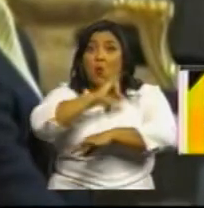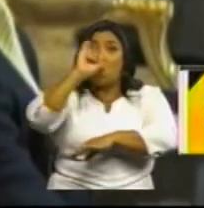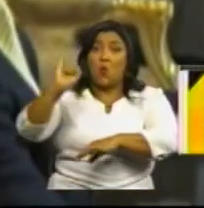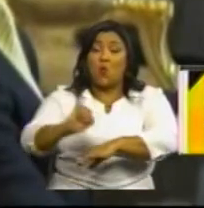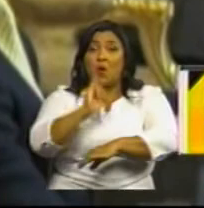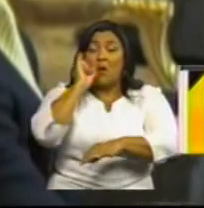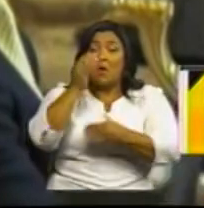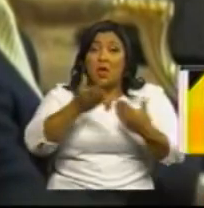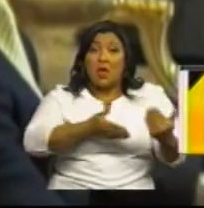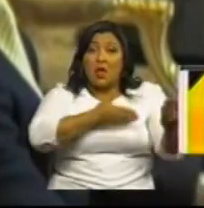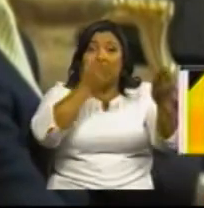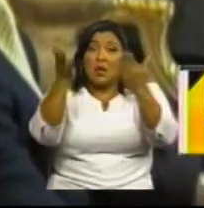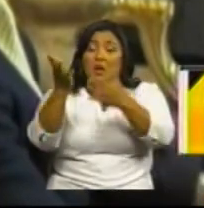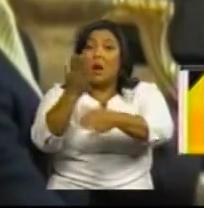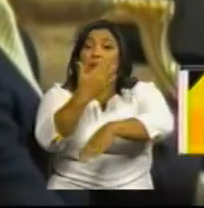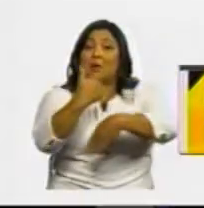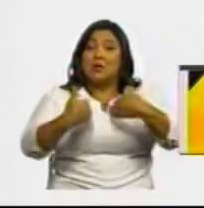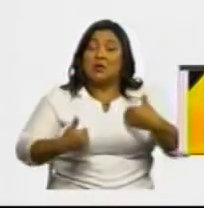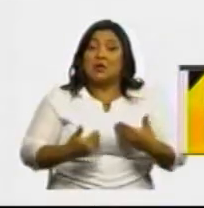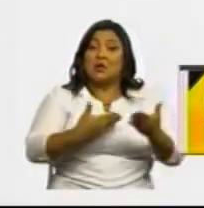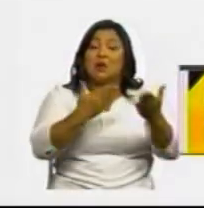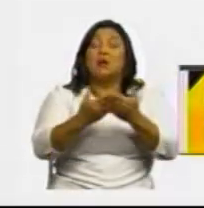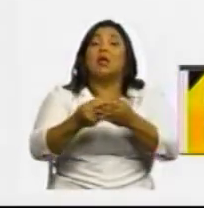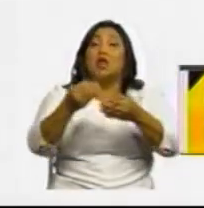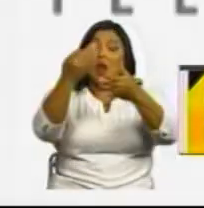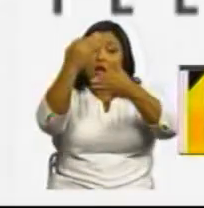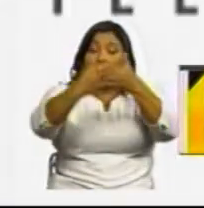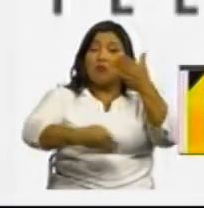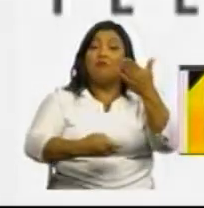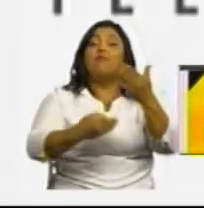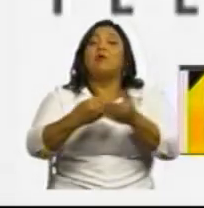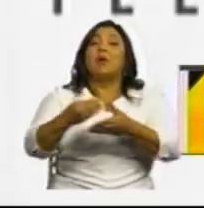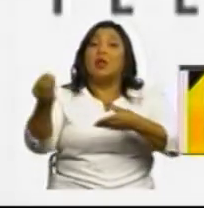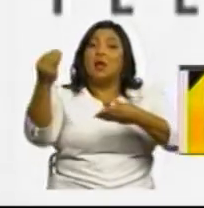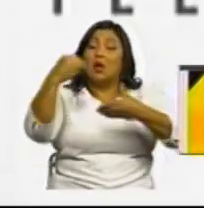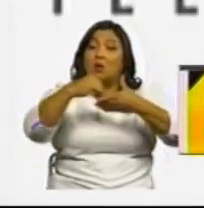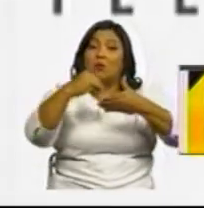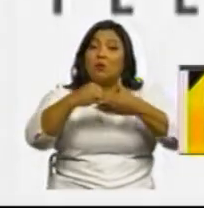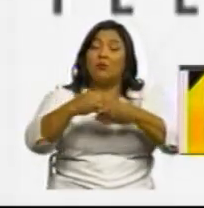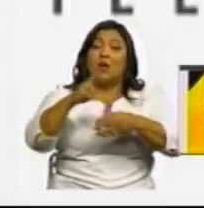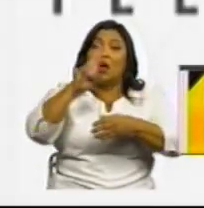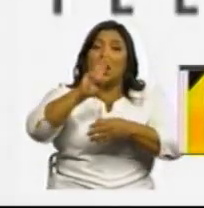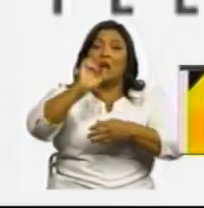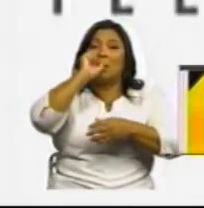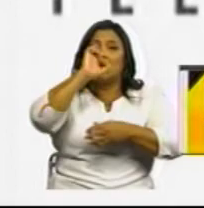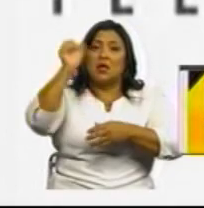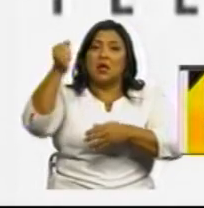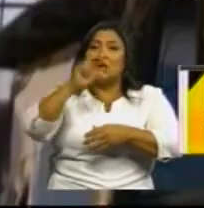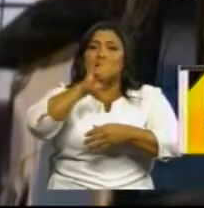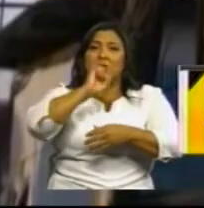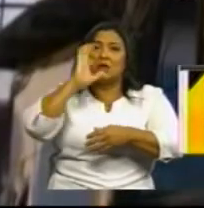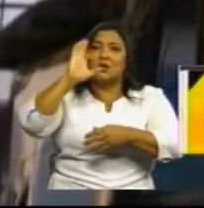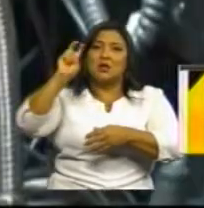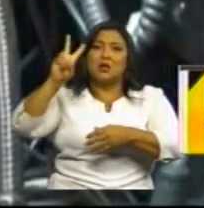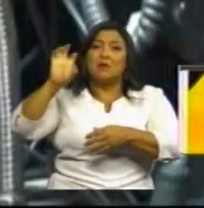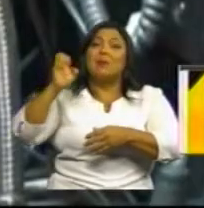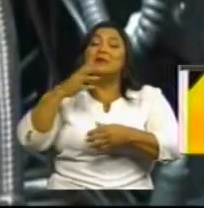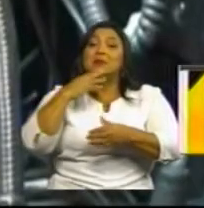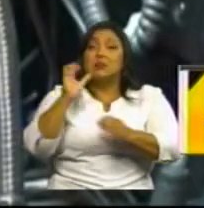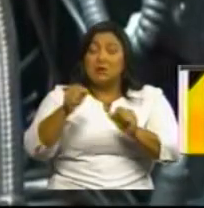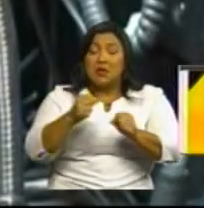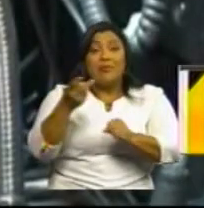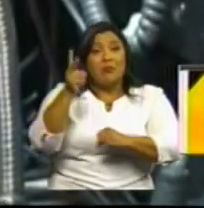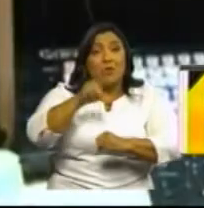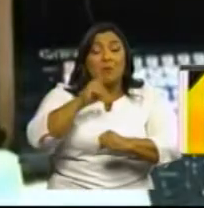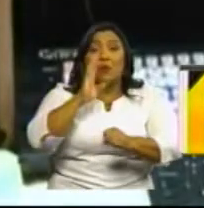de la República el informe de la situación jurídica de la adjudicación de frecuencias de RTS y Televicentro, así también sobre